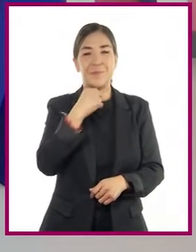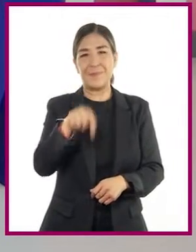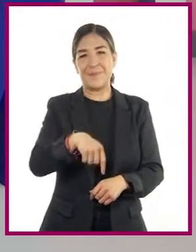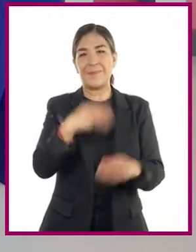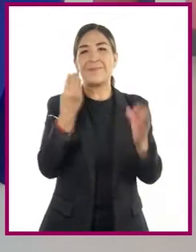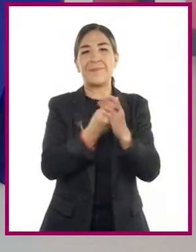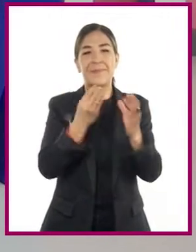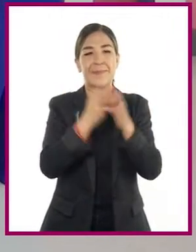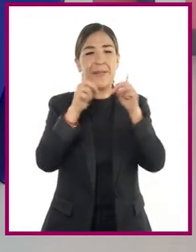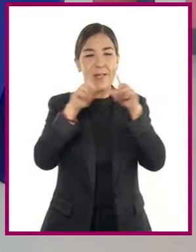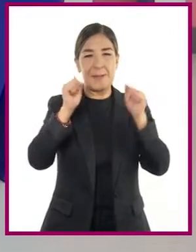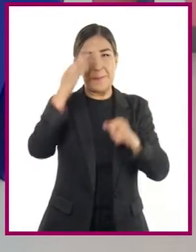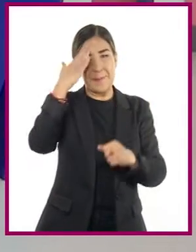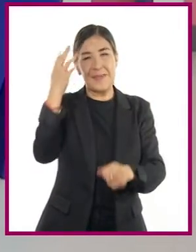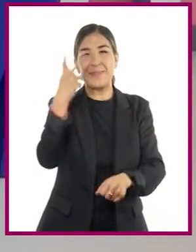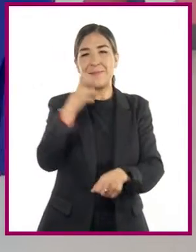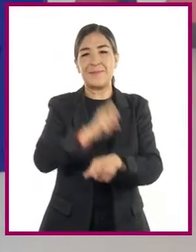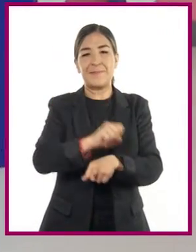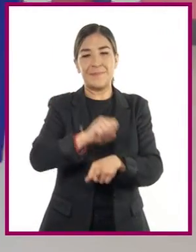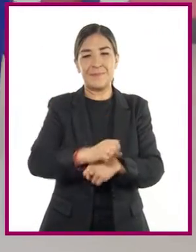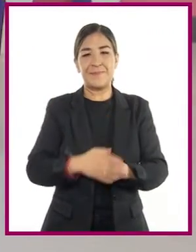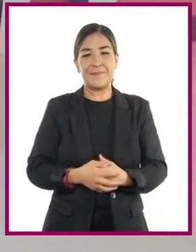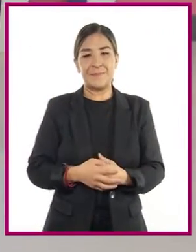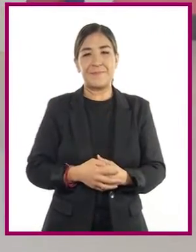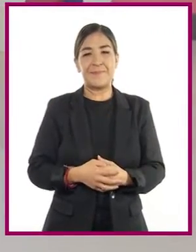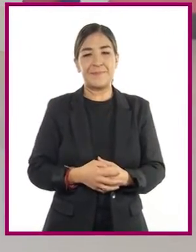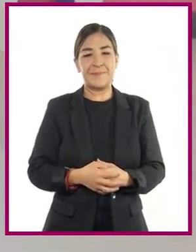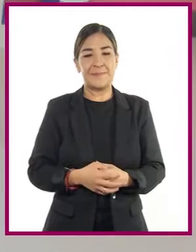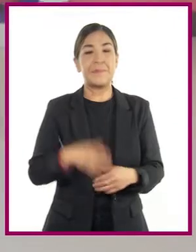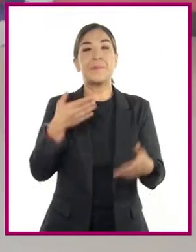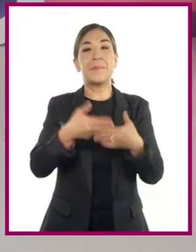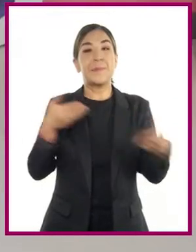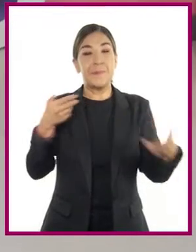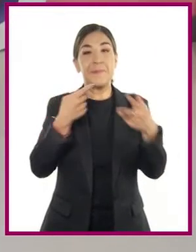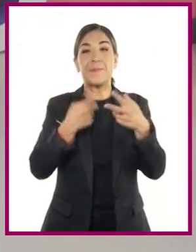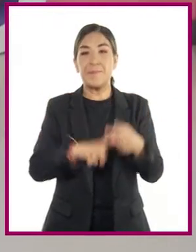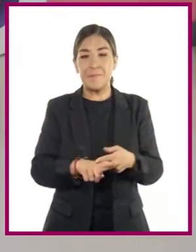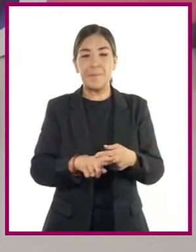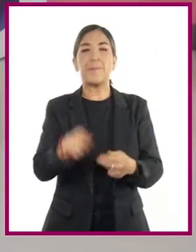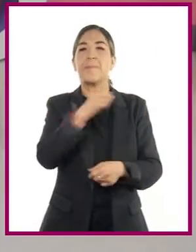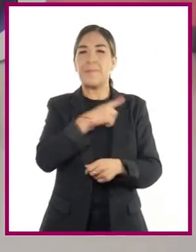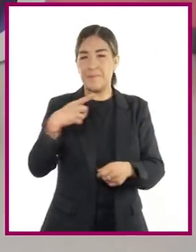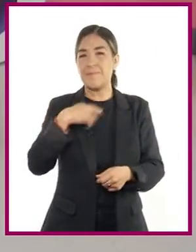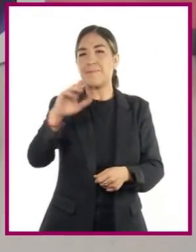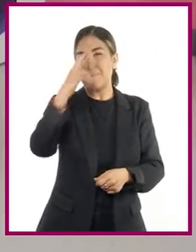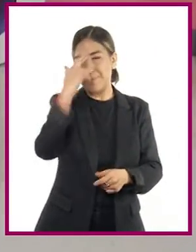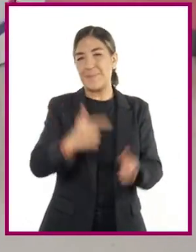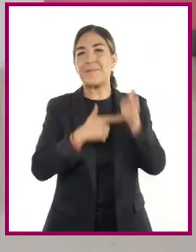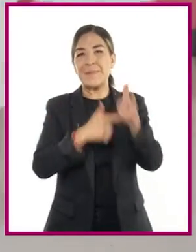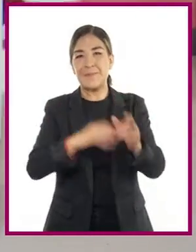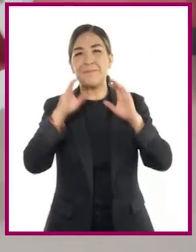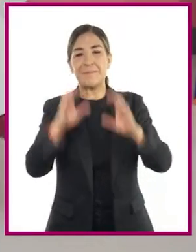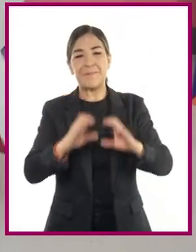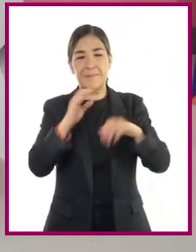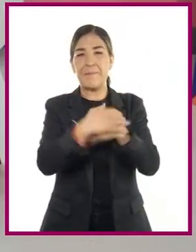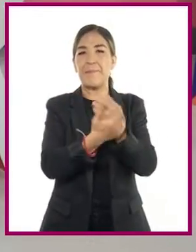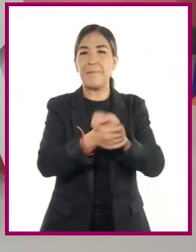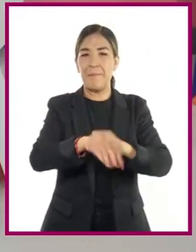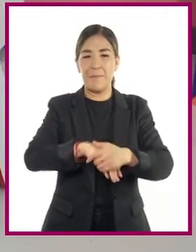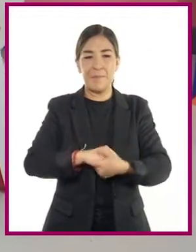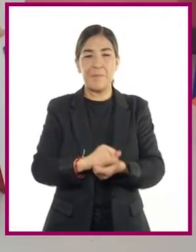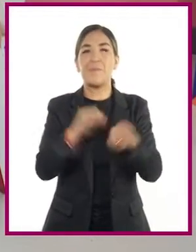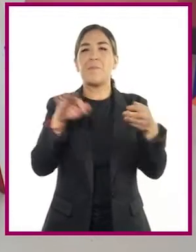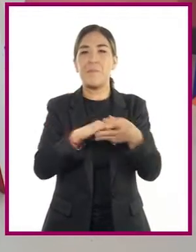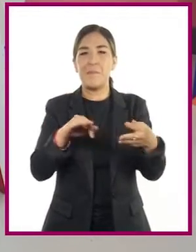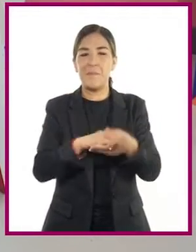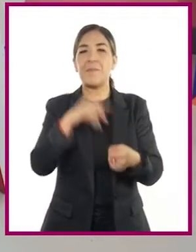secundaria. Ahí está bien. Antes de iniciar, les recuerdo que debemos seguir cuidándonos, lavando frecuentemente nuestras